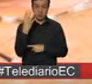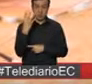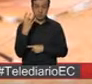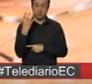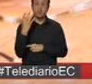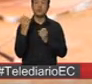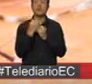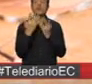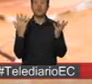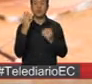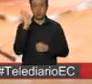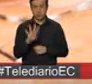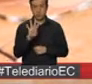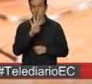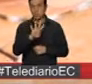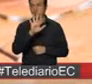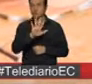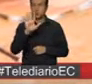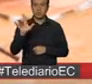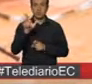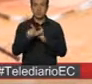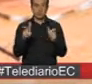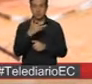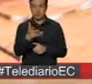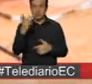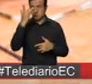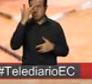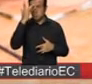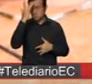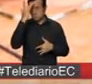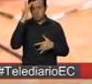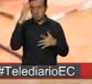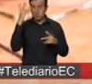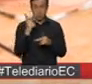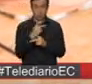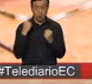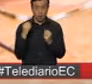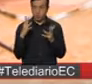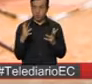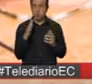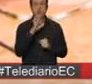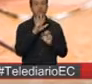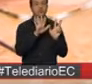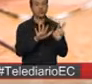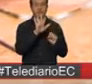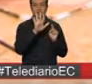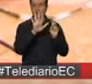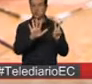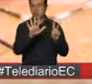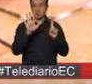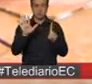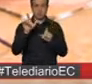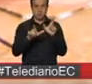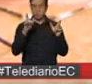cuatro mil 455 pacientes están sin complicaciones otros ochocientos setenta y seis presentan